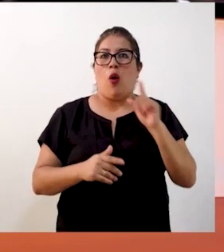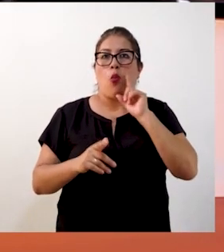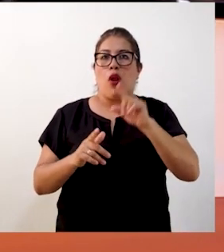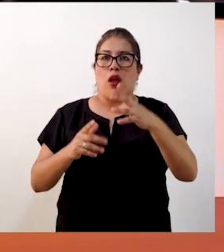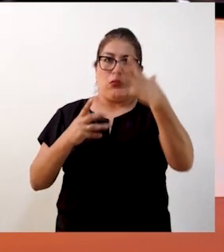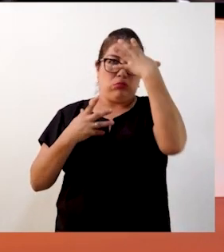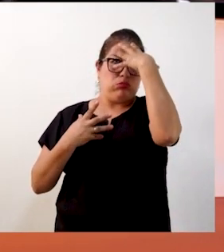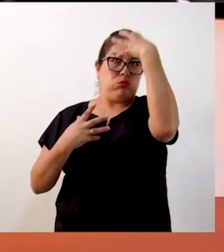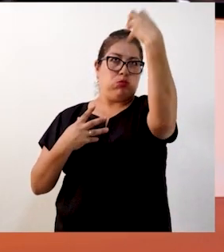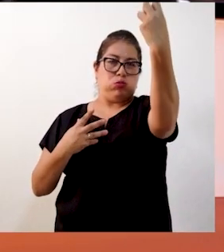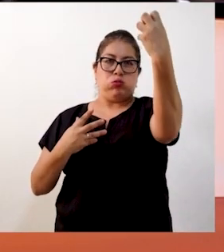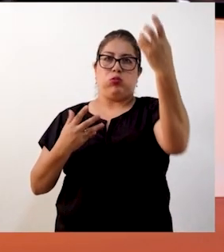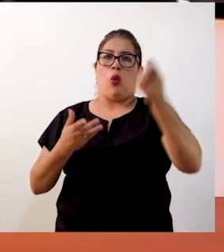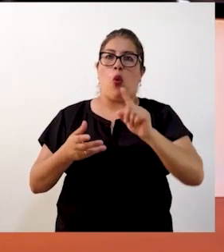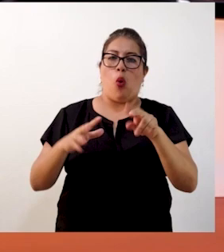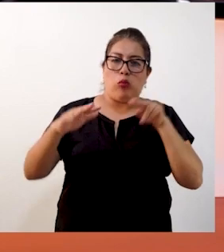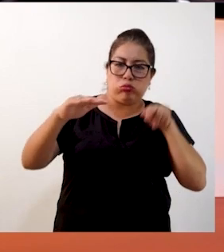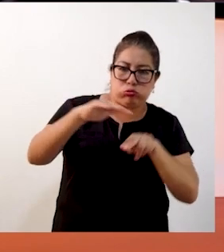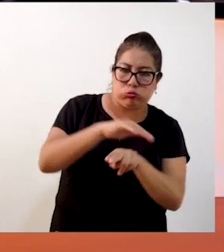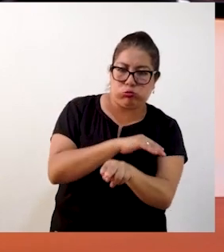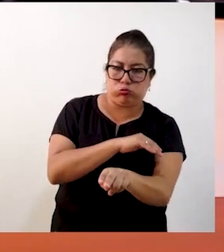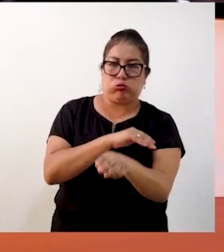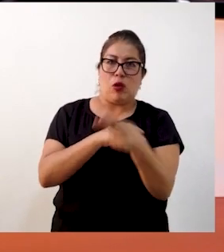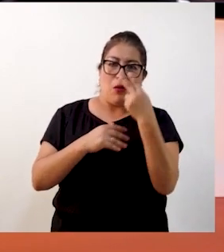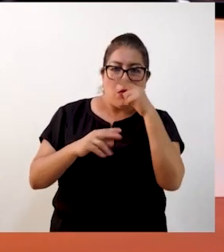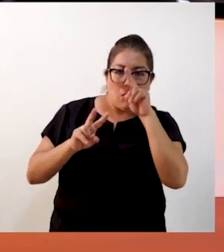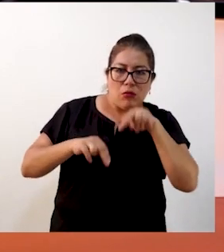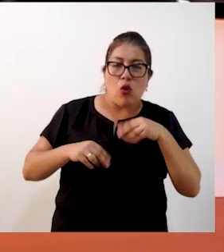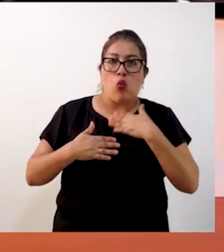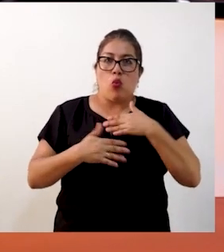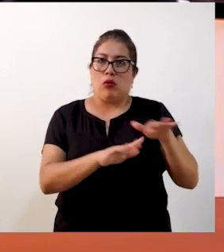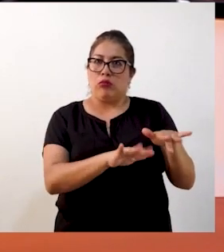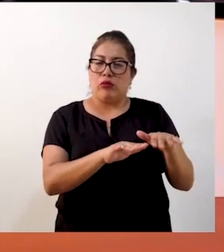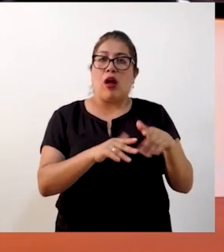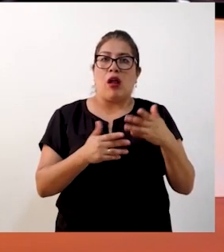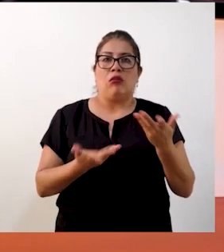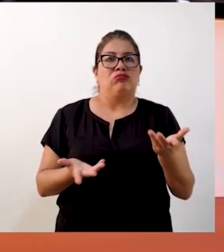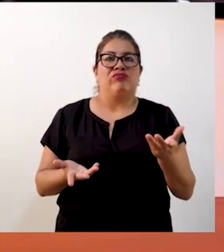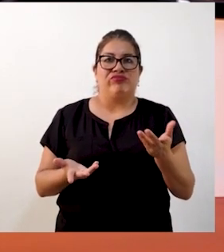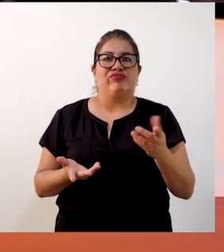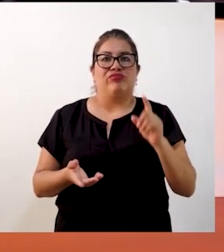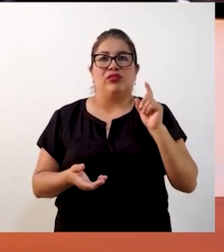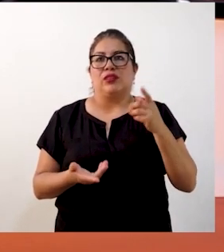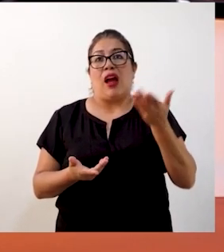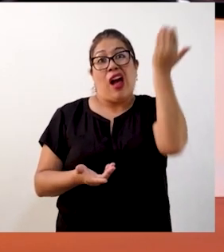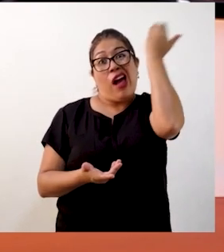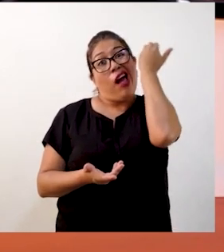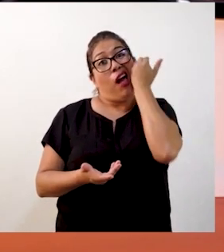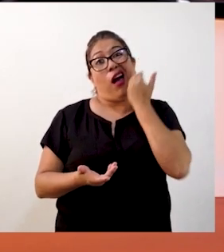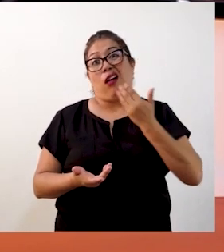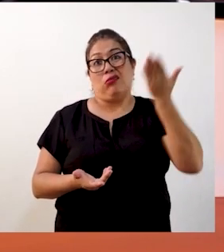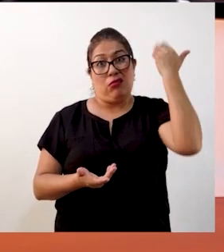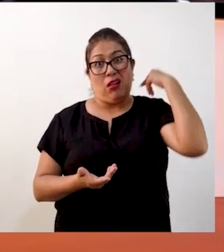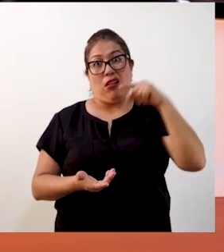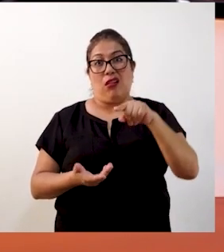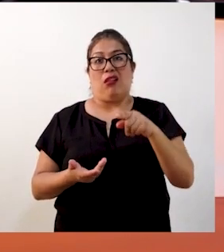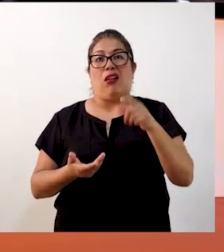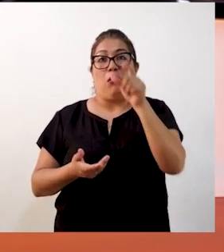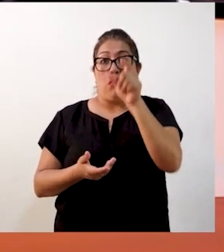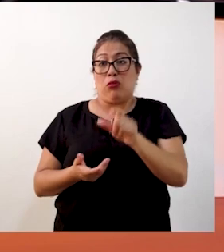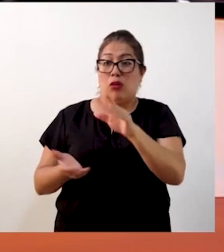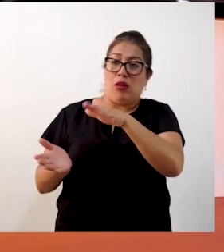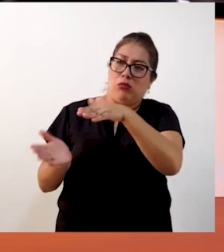una tomografía o una resonancia, se tenía que esperar que el enfermo se muera para hacerle la autopsia. Entonces el doctor